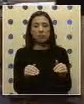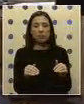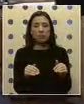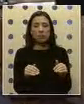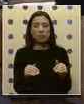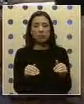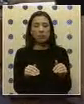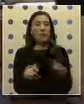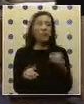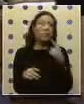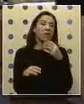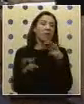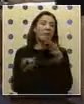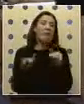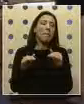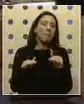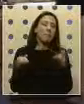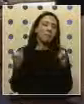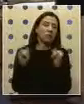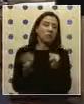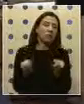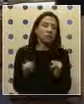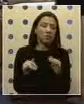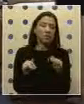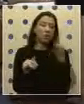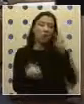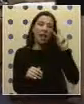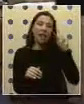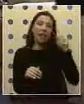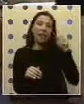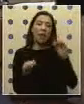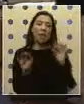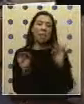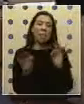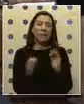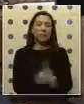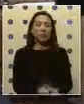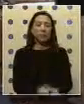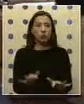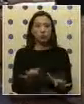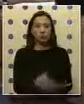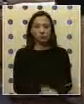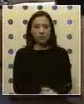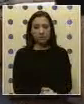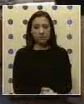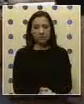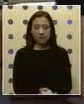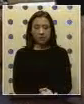con los mismos criterios, los mismos parámetros, las mismas ideas, las mismas antojianas.